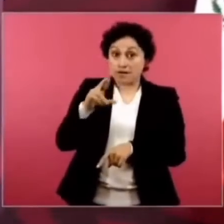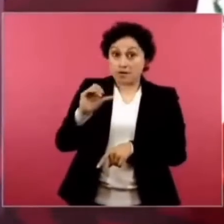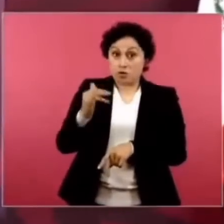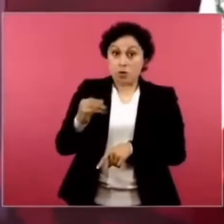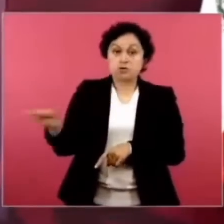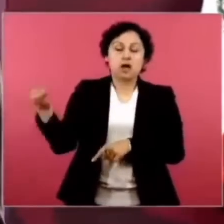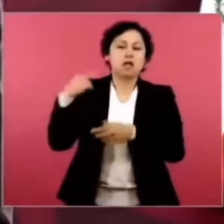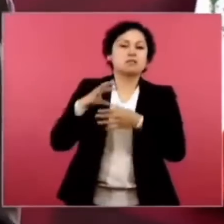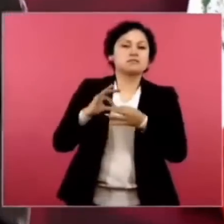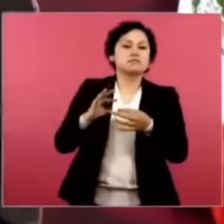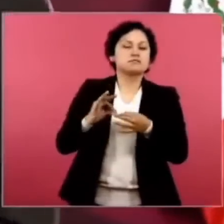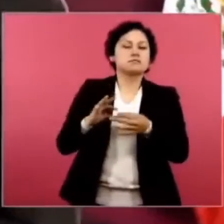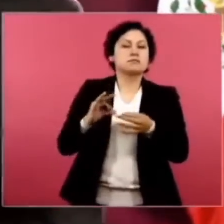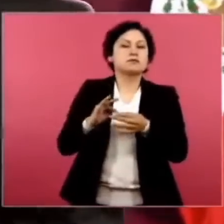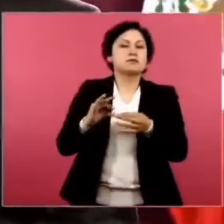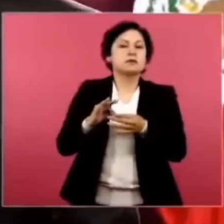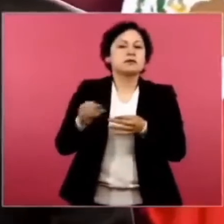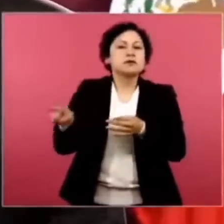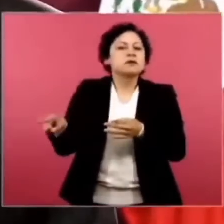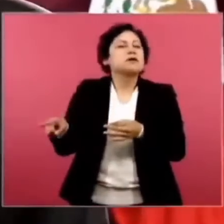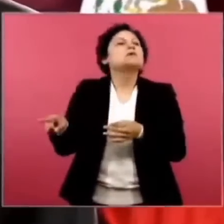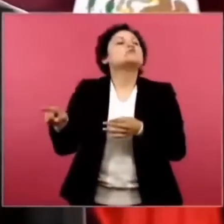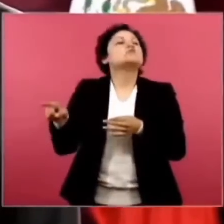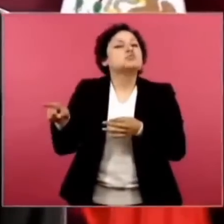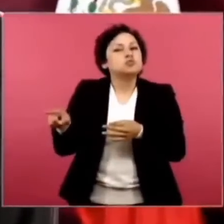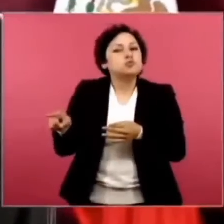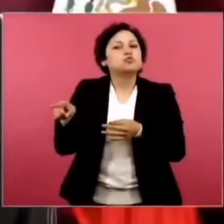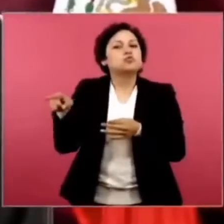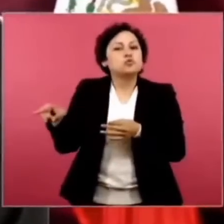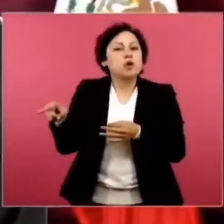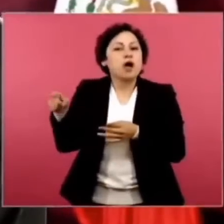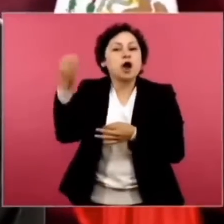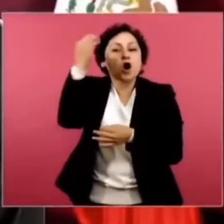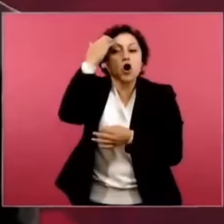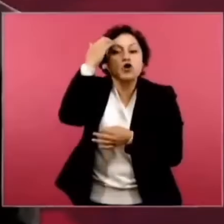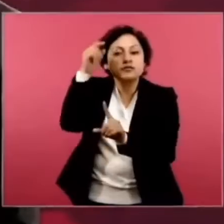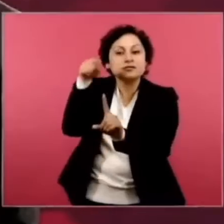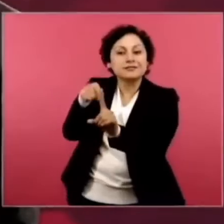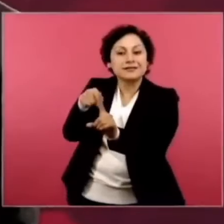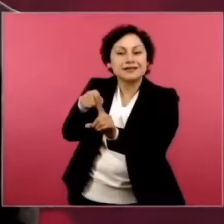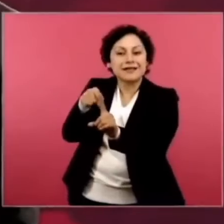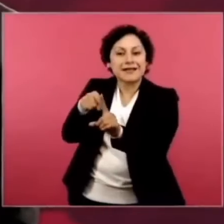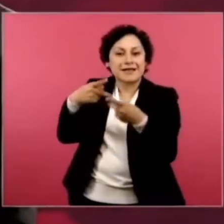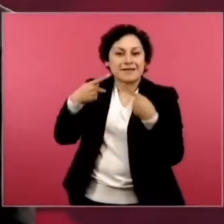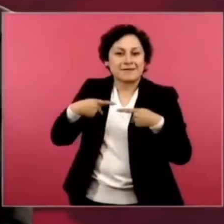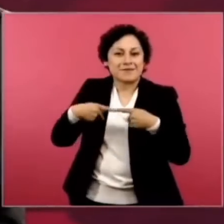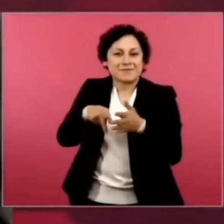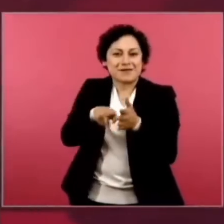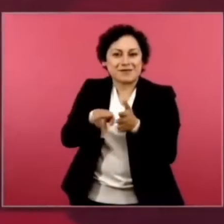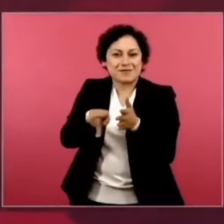un periodista de los de noticieros de televisión,